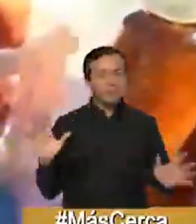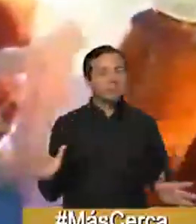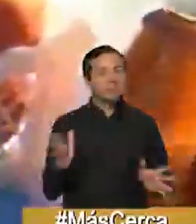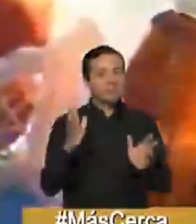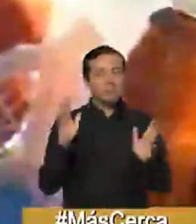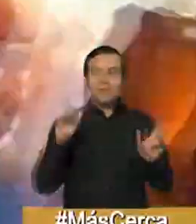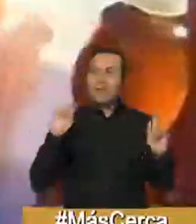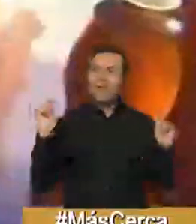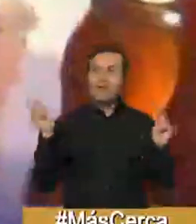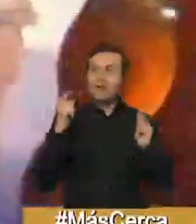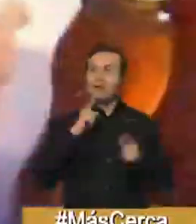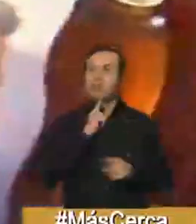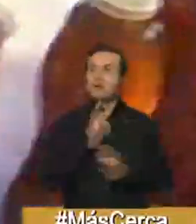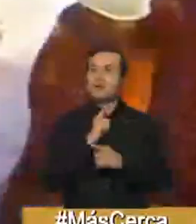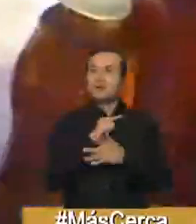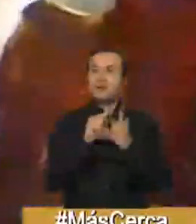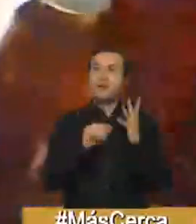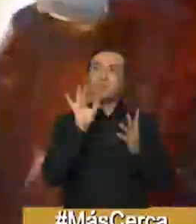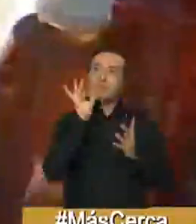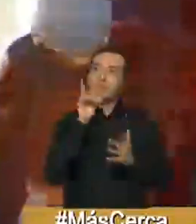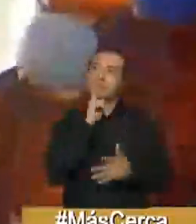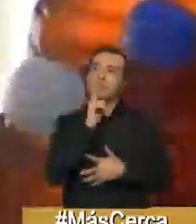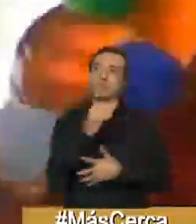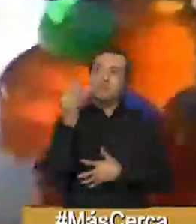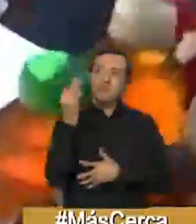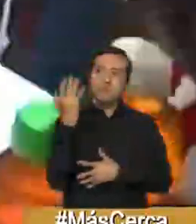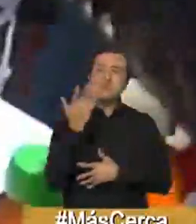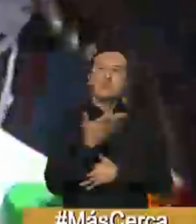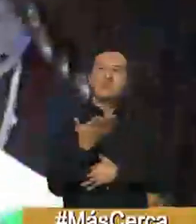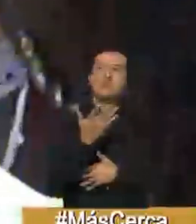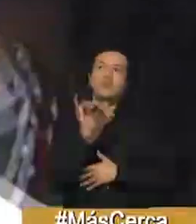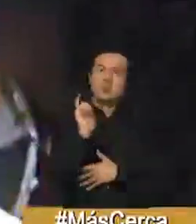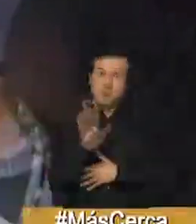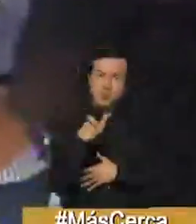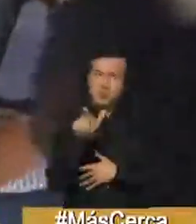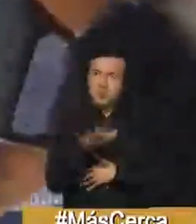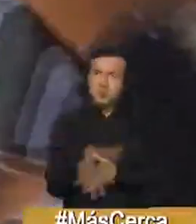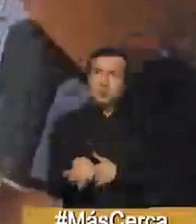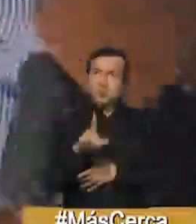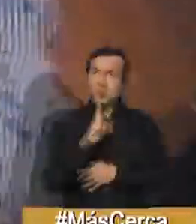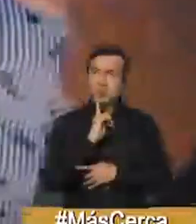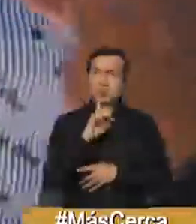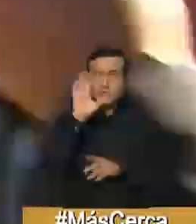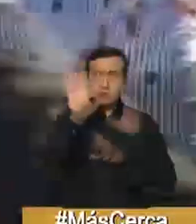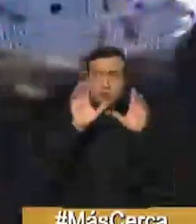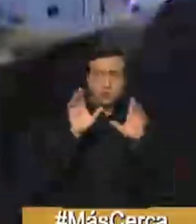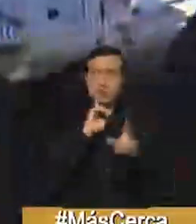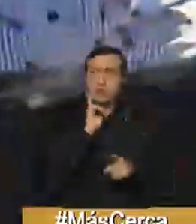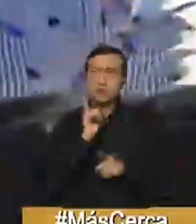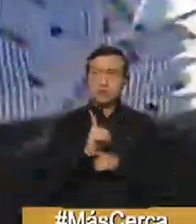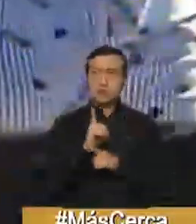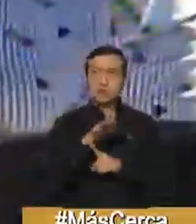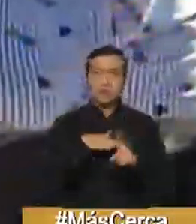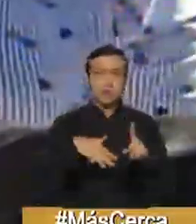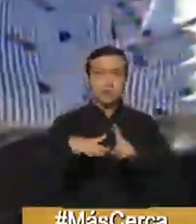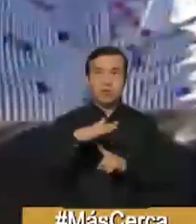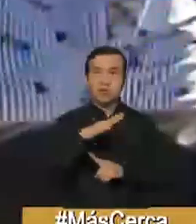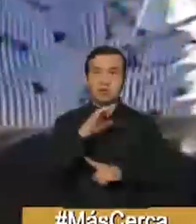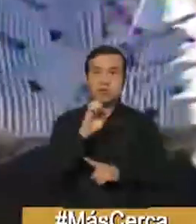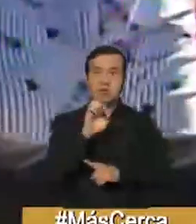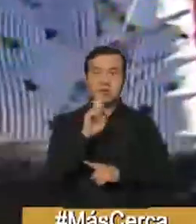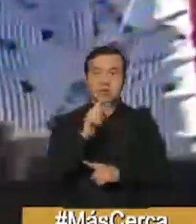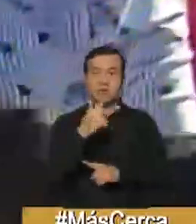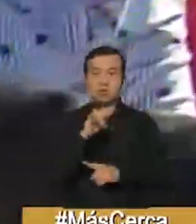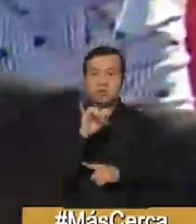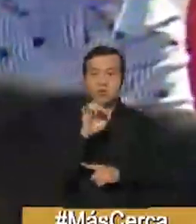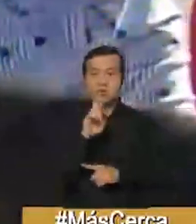estas fiestas del maíz. Frutas deliciosas que están a la disposición de la gente también en una feria que se va a dar. La Plaza César Chiriboga, el